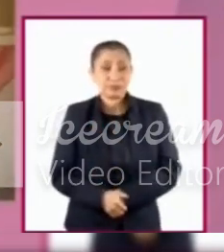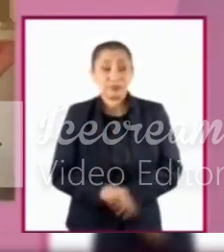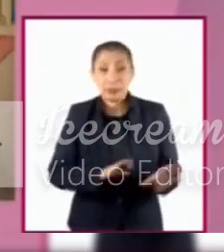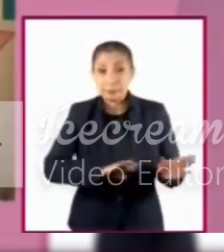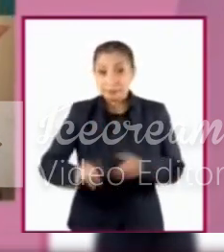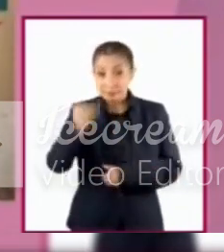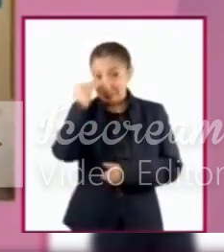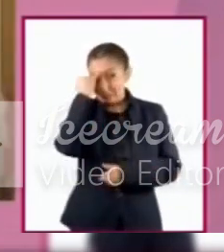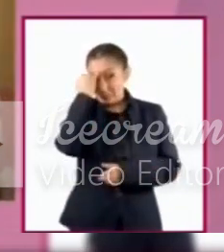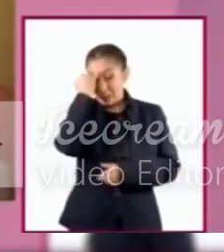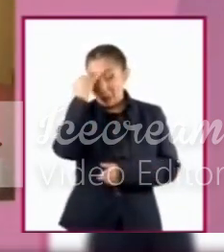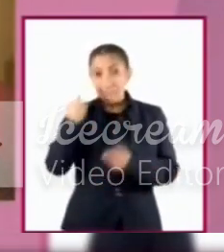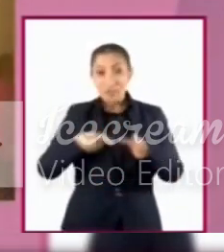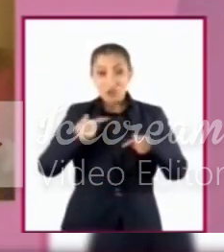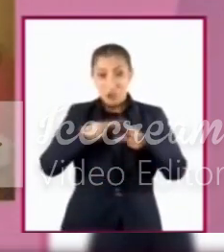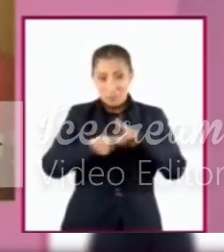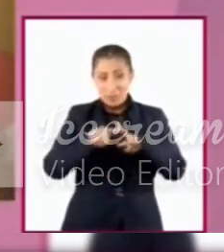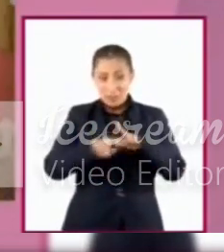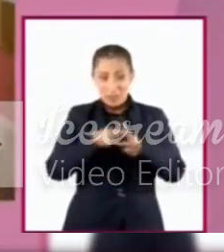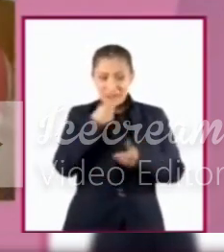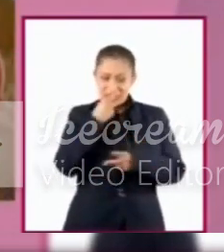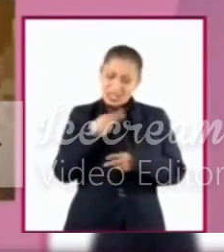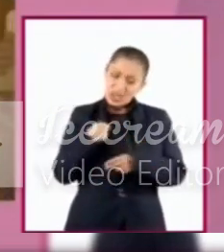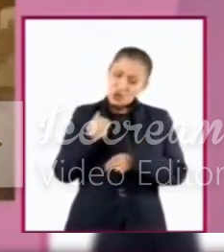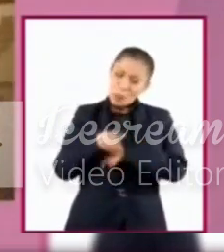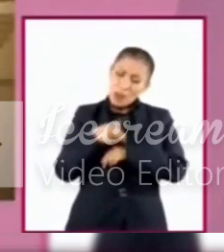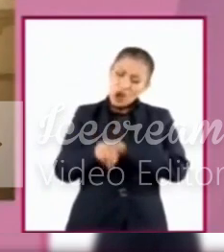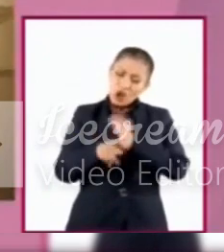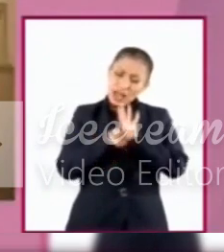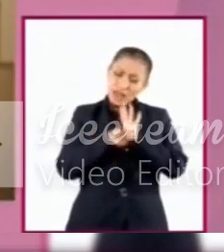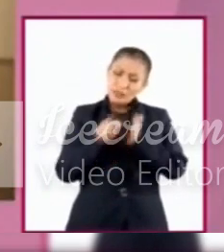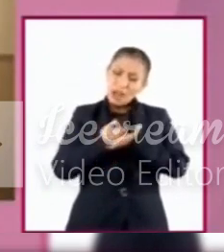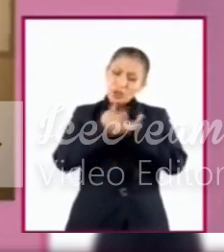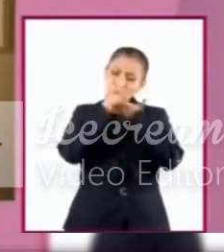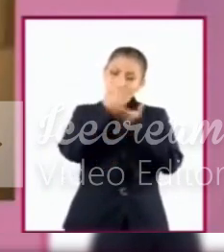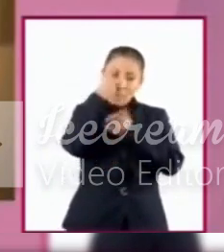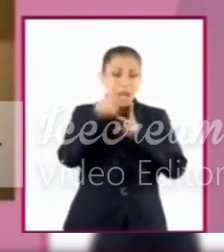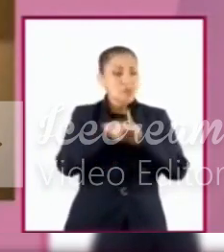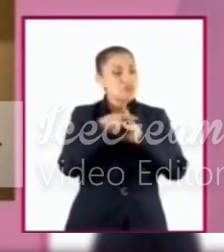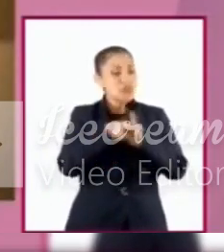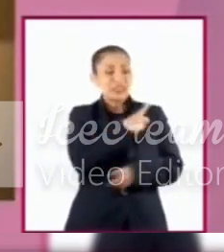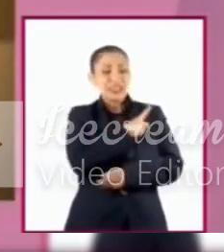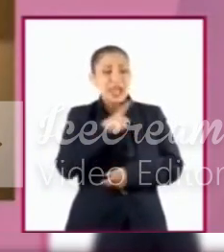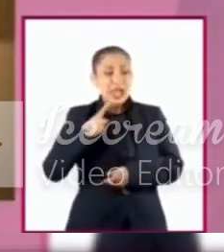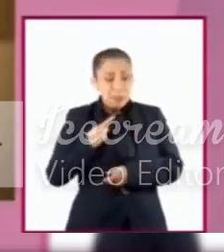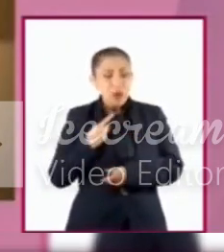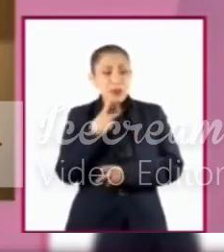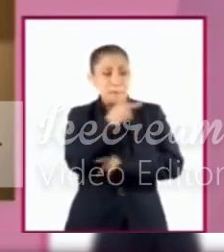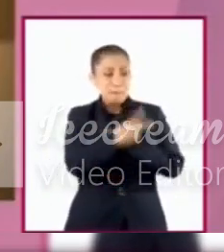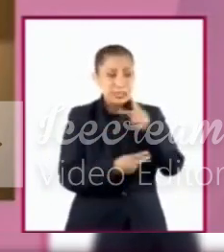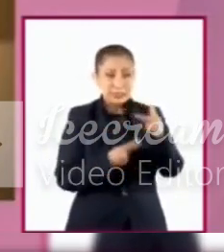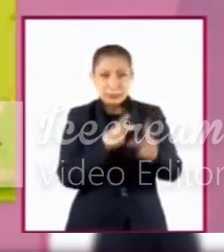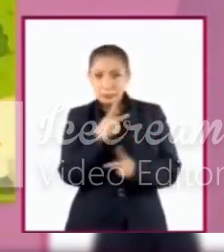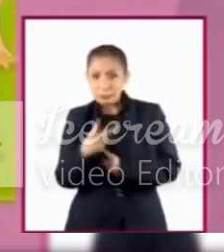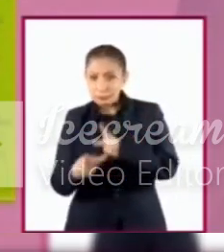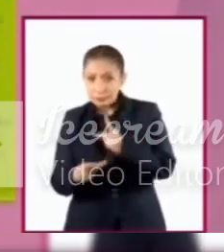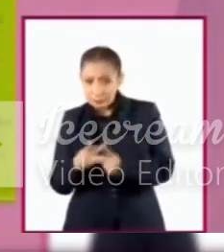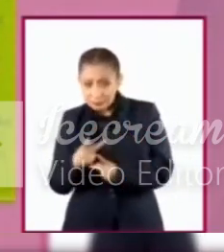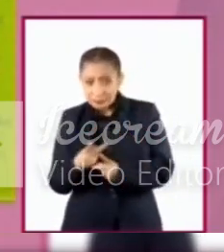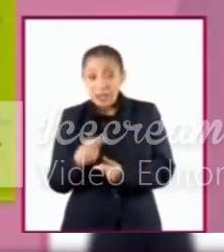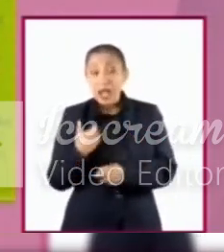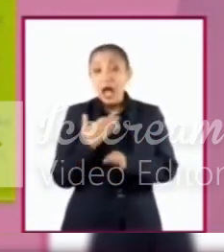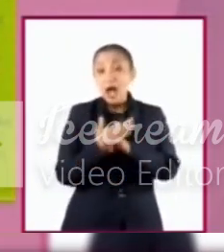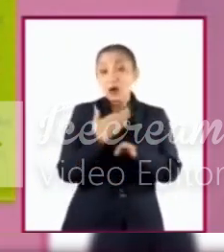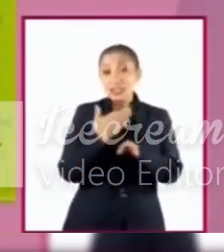En la India, los matemáticos encontraron que los números negativos les servían para contabilizar sus deudas y créditos. En